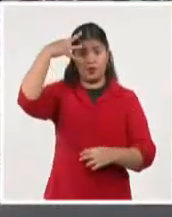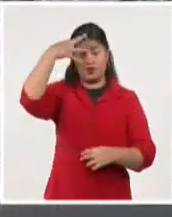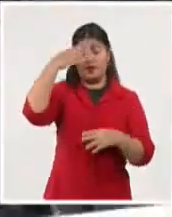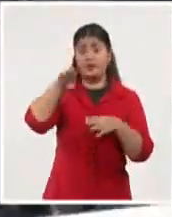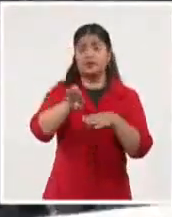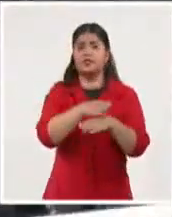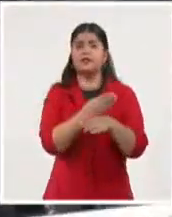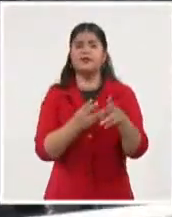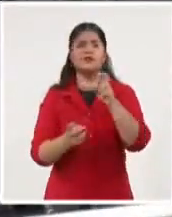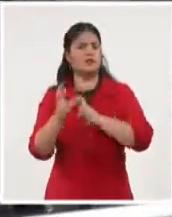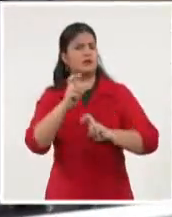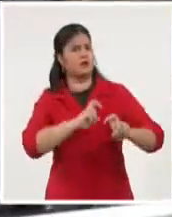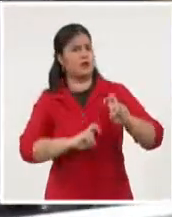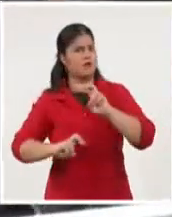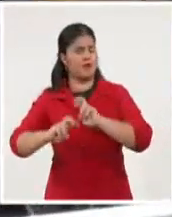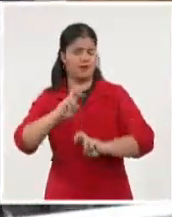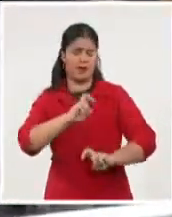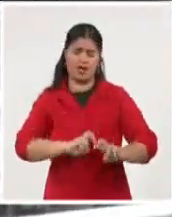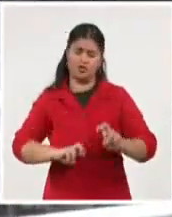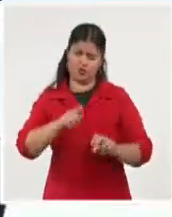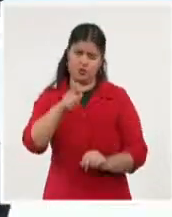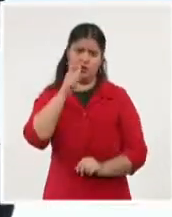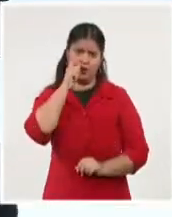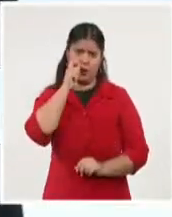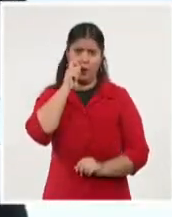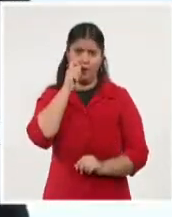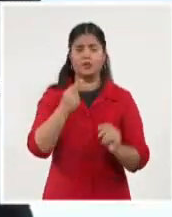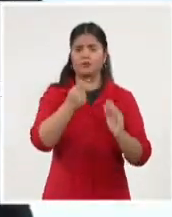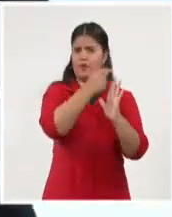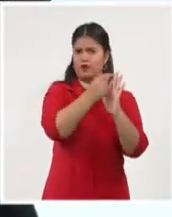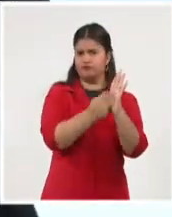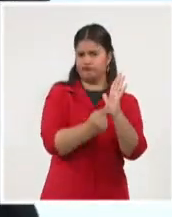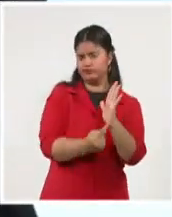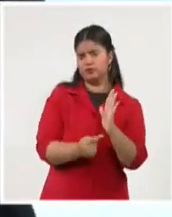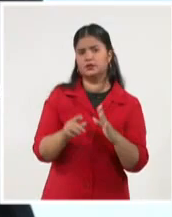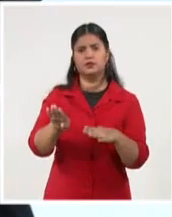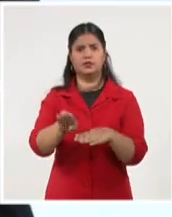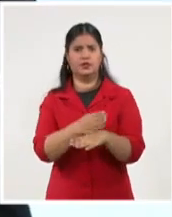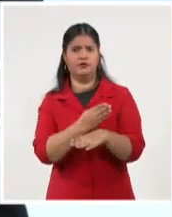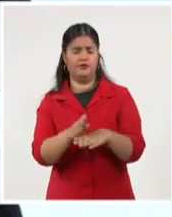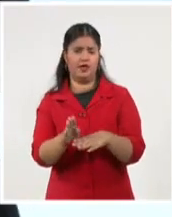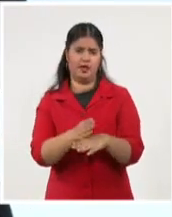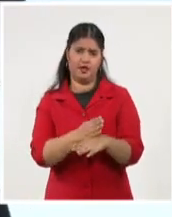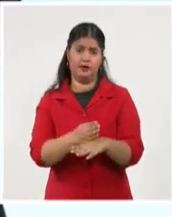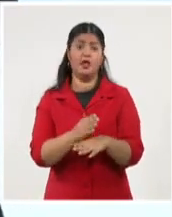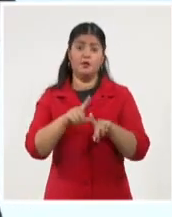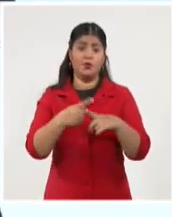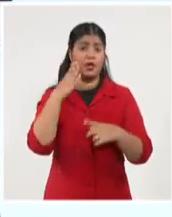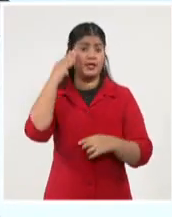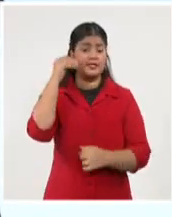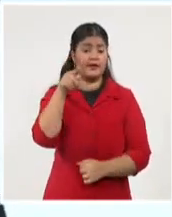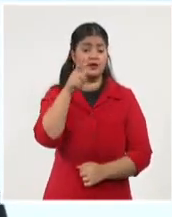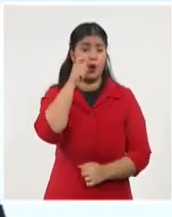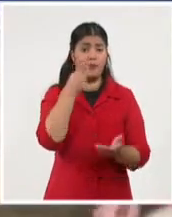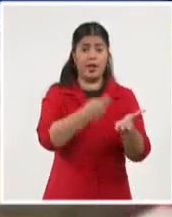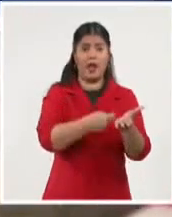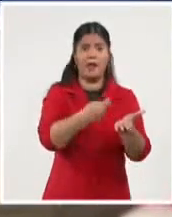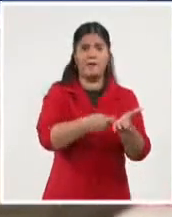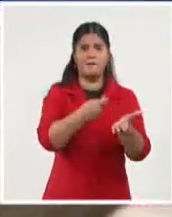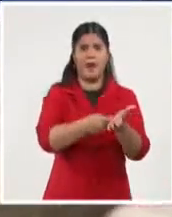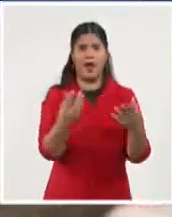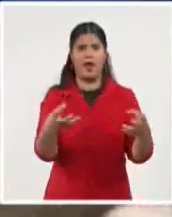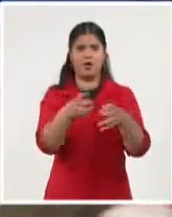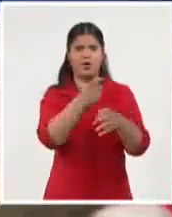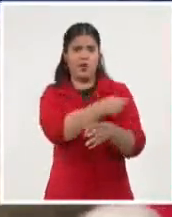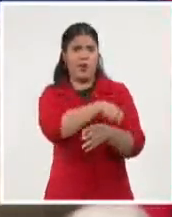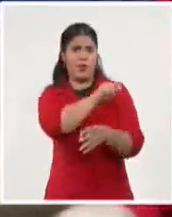una sobre evasión de impuestos, otra sobre la interferencia electoral en Georgia y la más publicitada, una